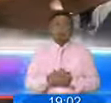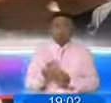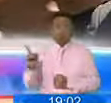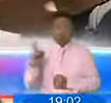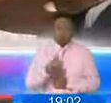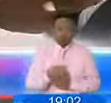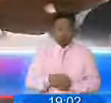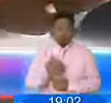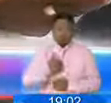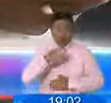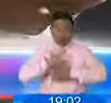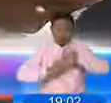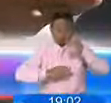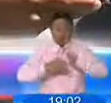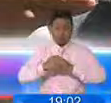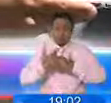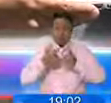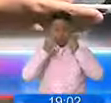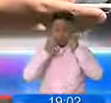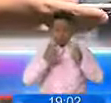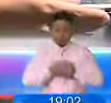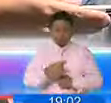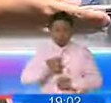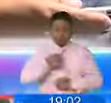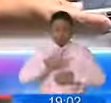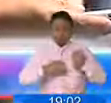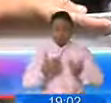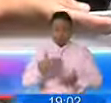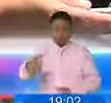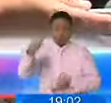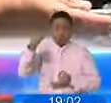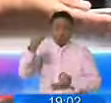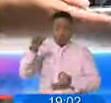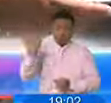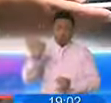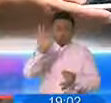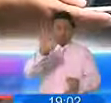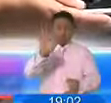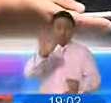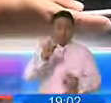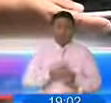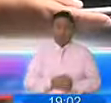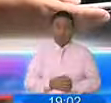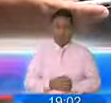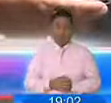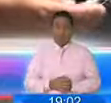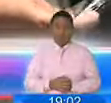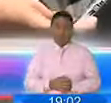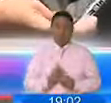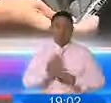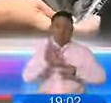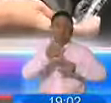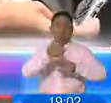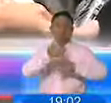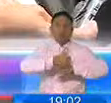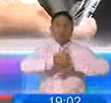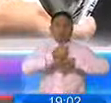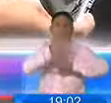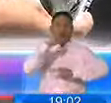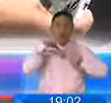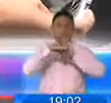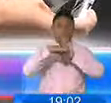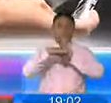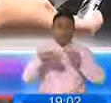mi inocencia ante la fiscalía con documentos concluyentes, como ustedes podrán ver, de la superintendencia de